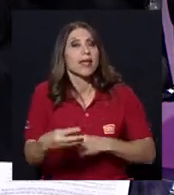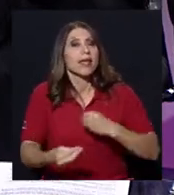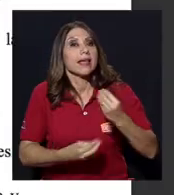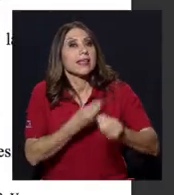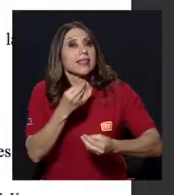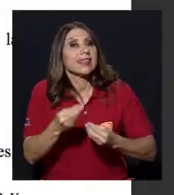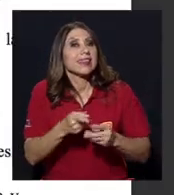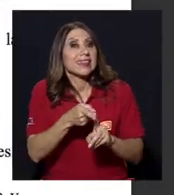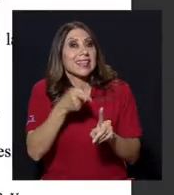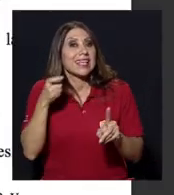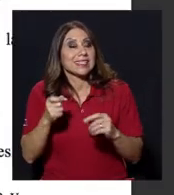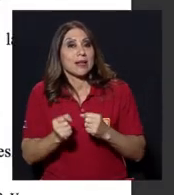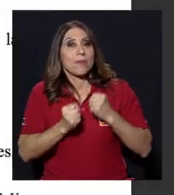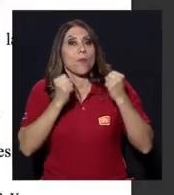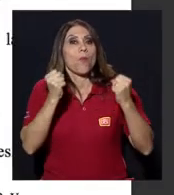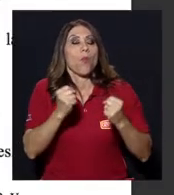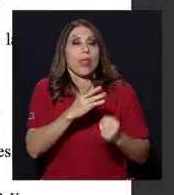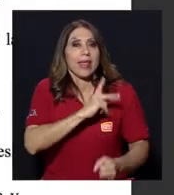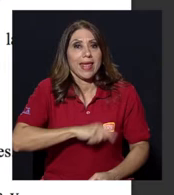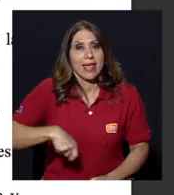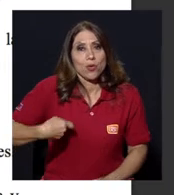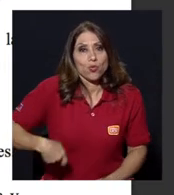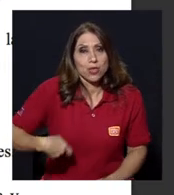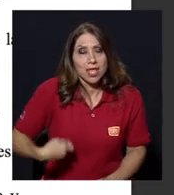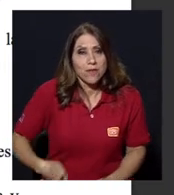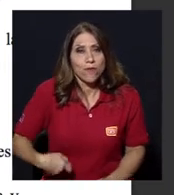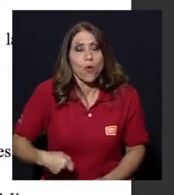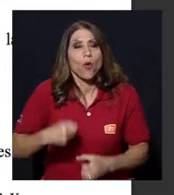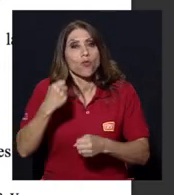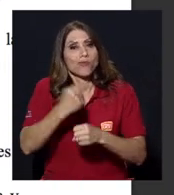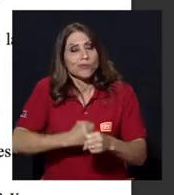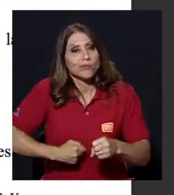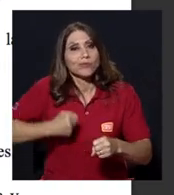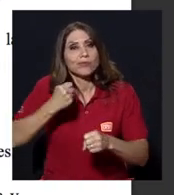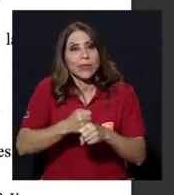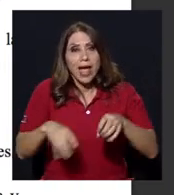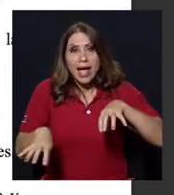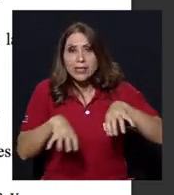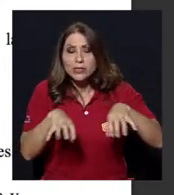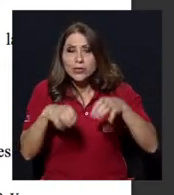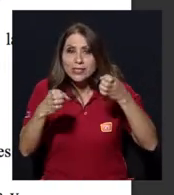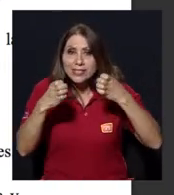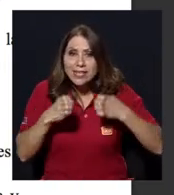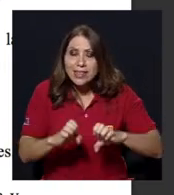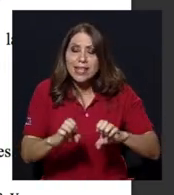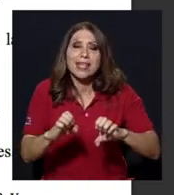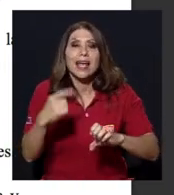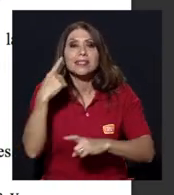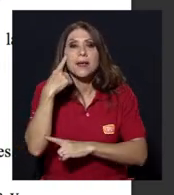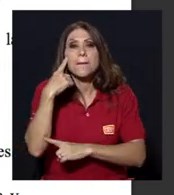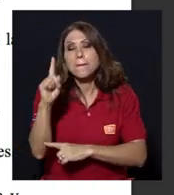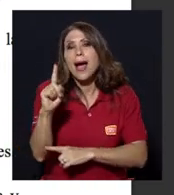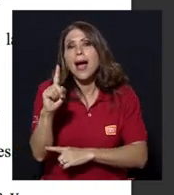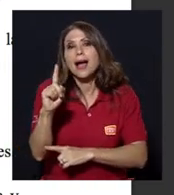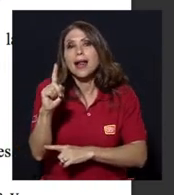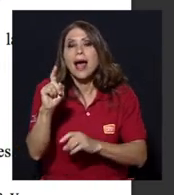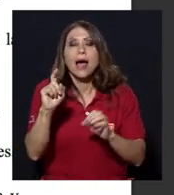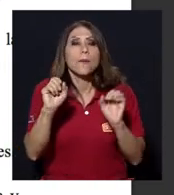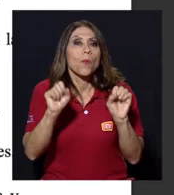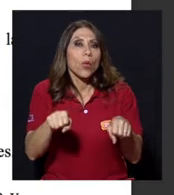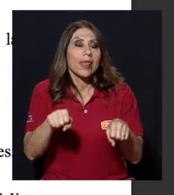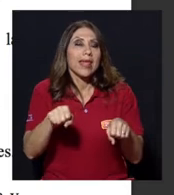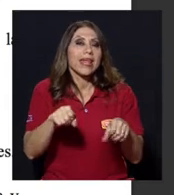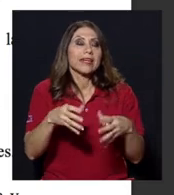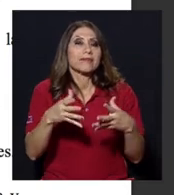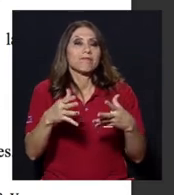sentido, de poder desde el Ejecutivo tomar acciones estratégicas para poder,